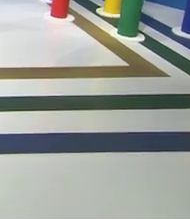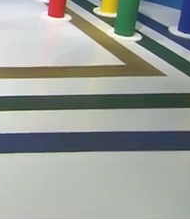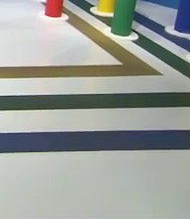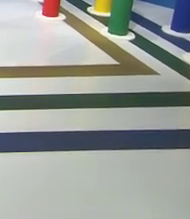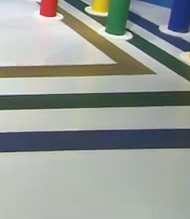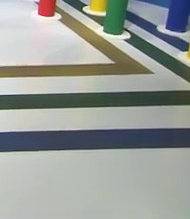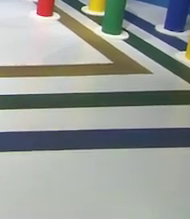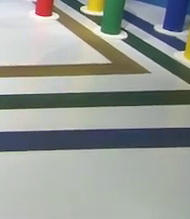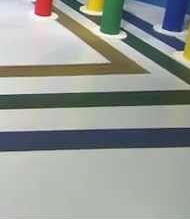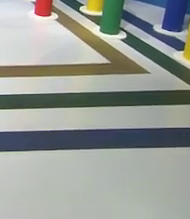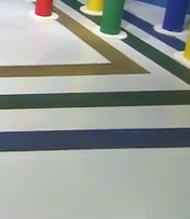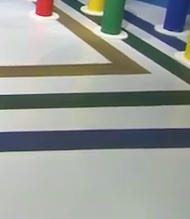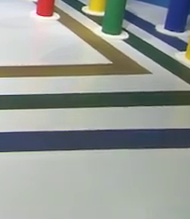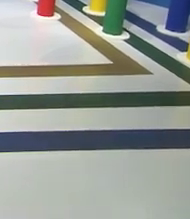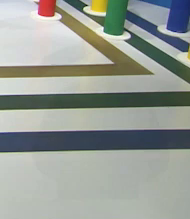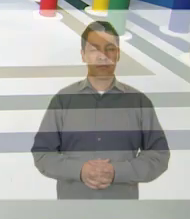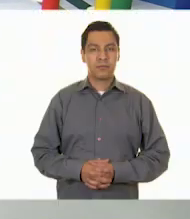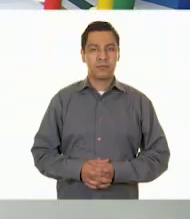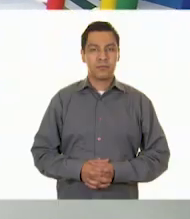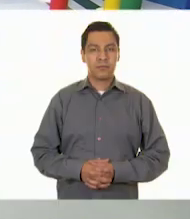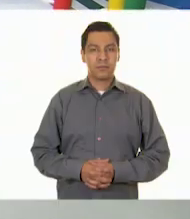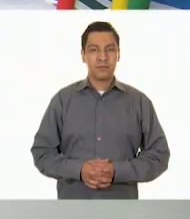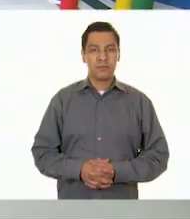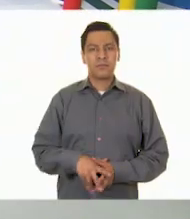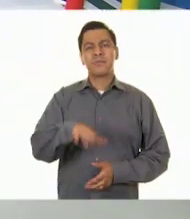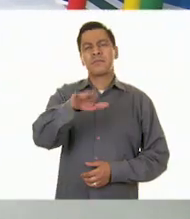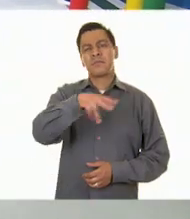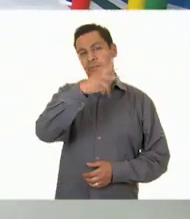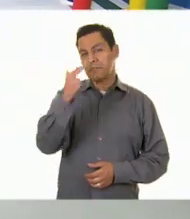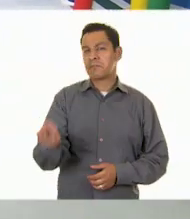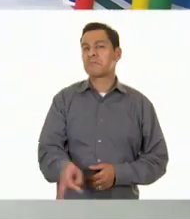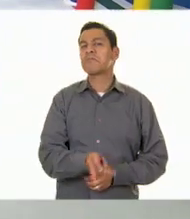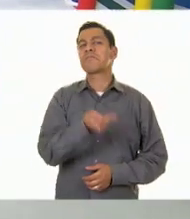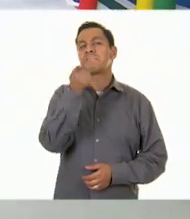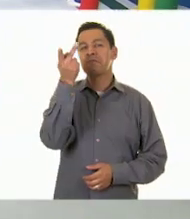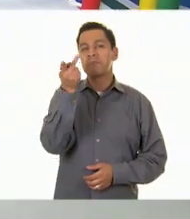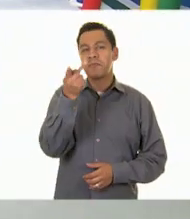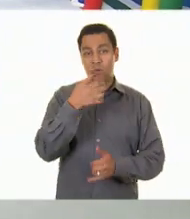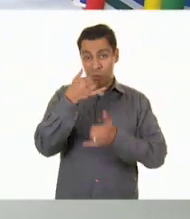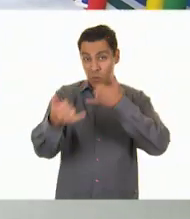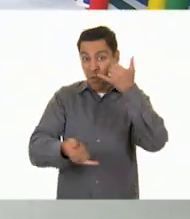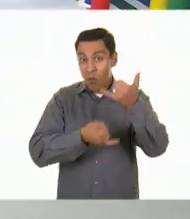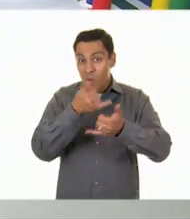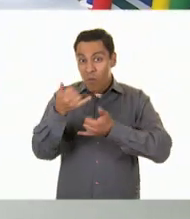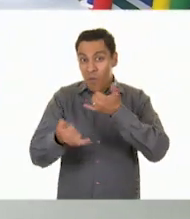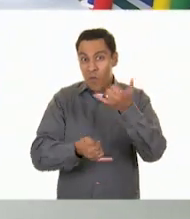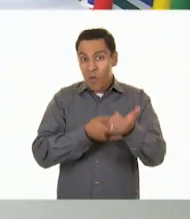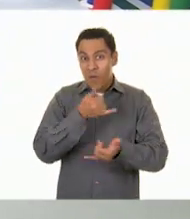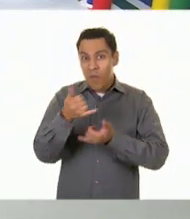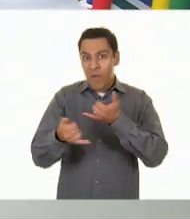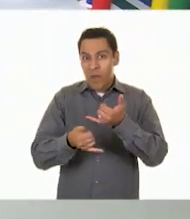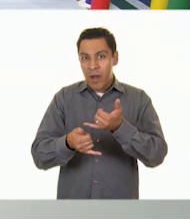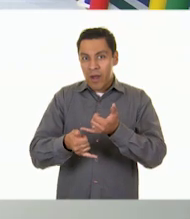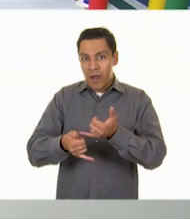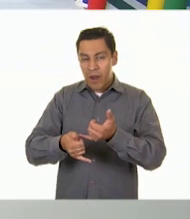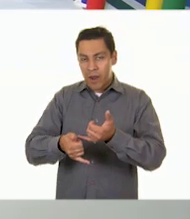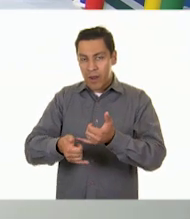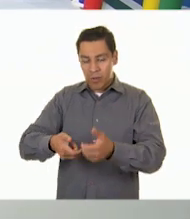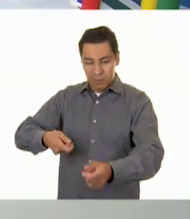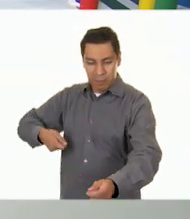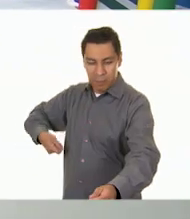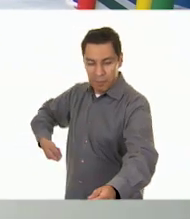muy bien al equipo oye y cómo sería si jugarán nuestros títeres al boliche